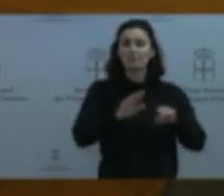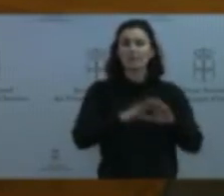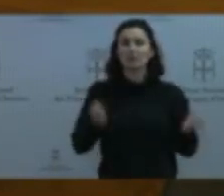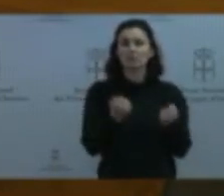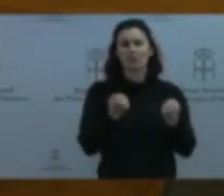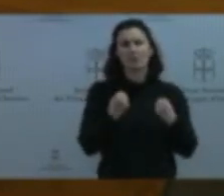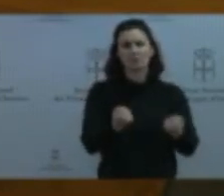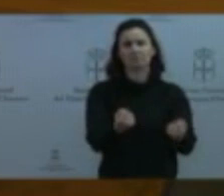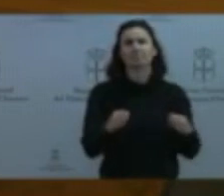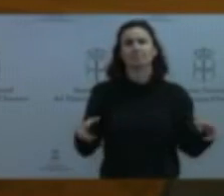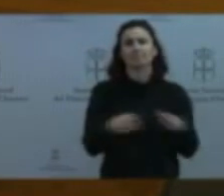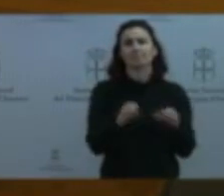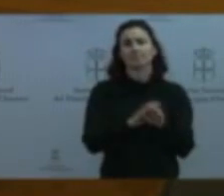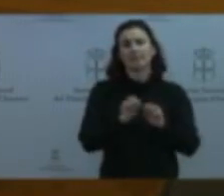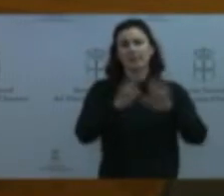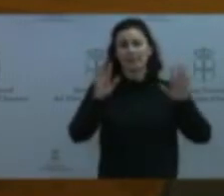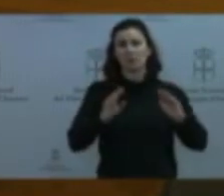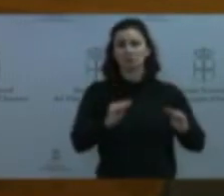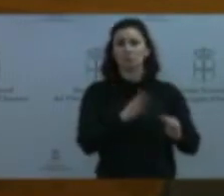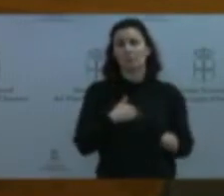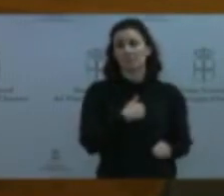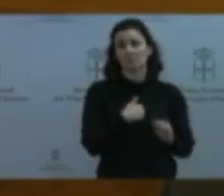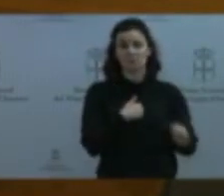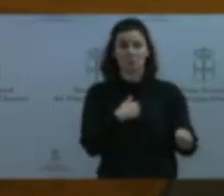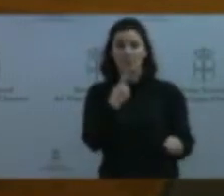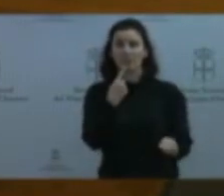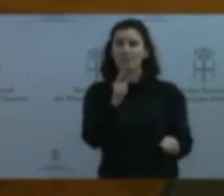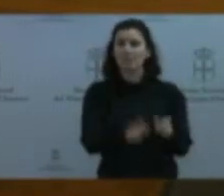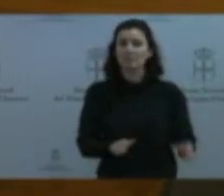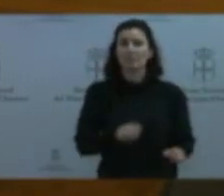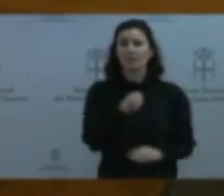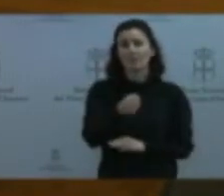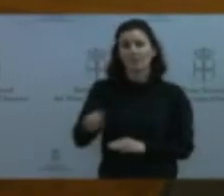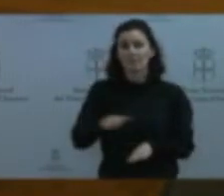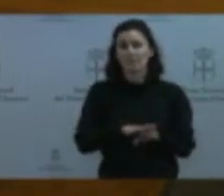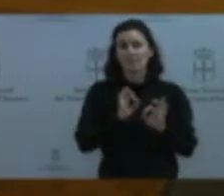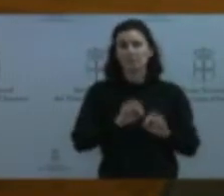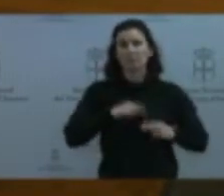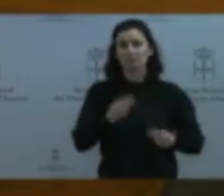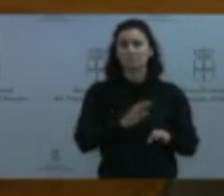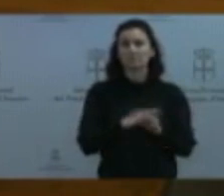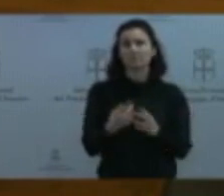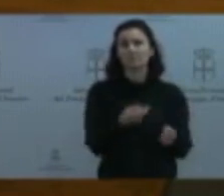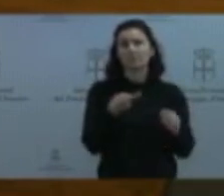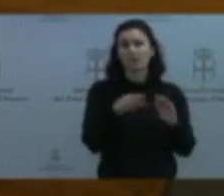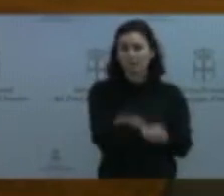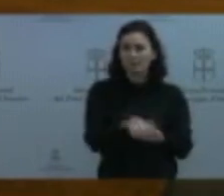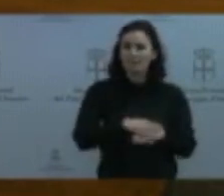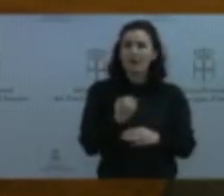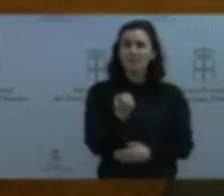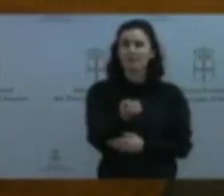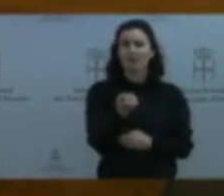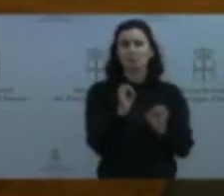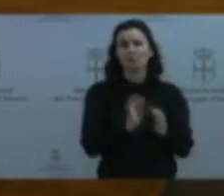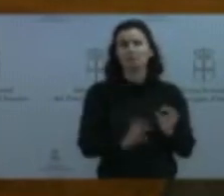papel, que apuntaban a que su personación en los casos respondería más a la necesidad de acceder a la información para apoyar a determinados investigados. Es decir, que